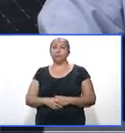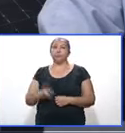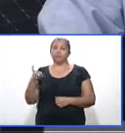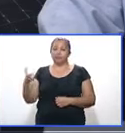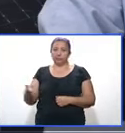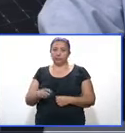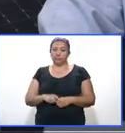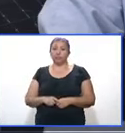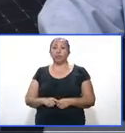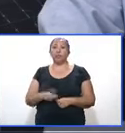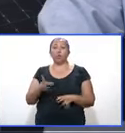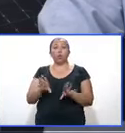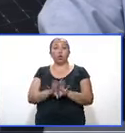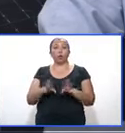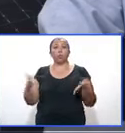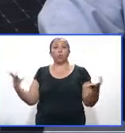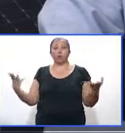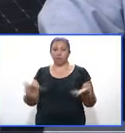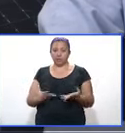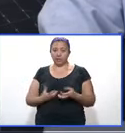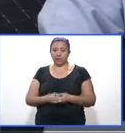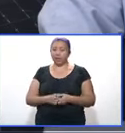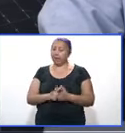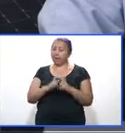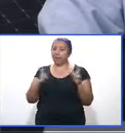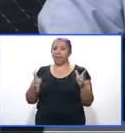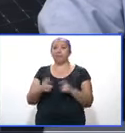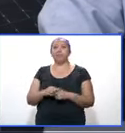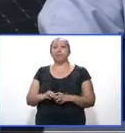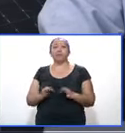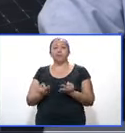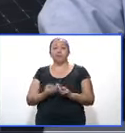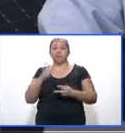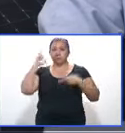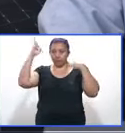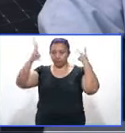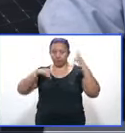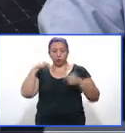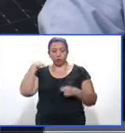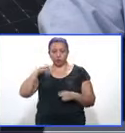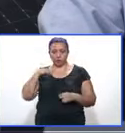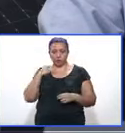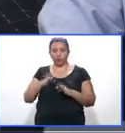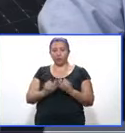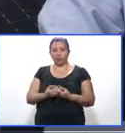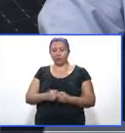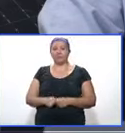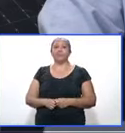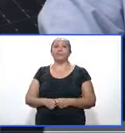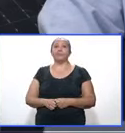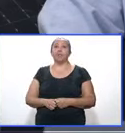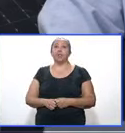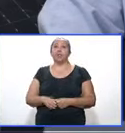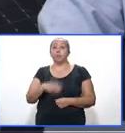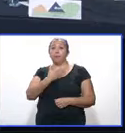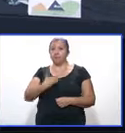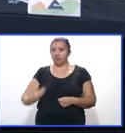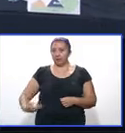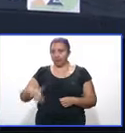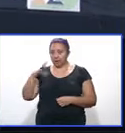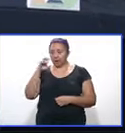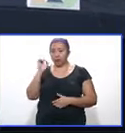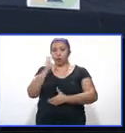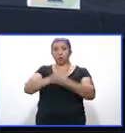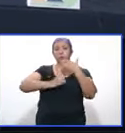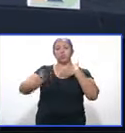estos ecosistemas que nos hacen ser una gran opción para venir a visitar Yucatán de una forma sostenible. El presidente de la Cámara Nacional